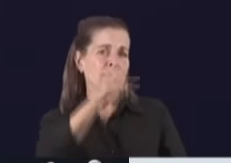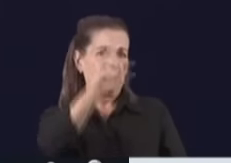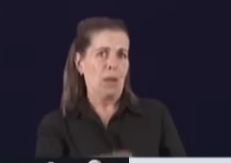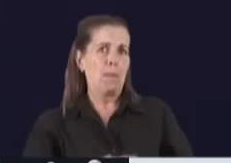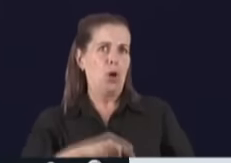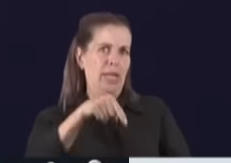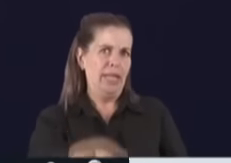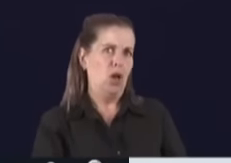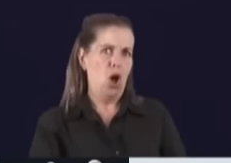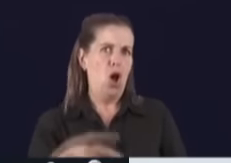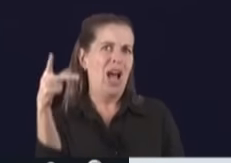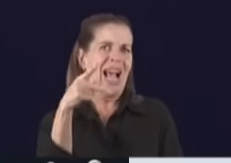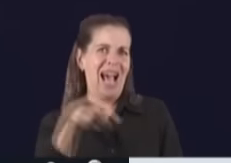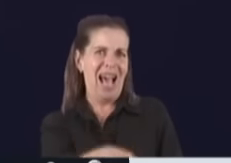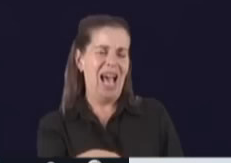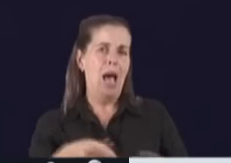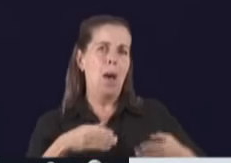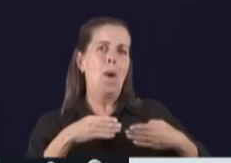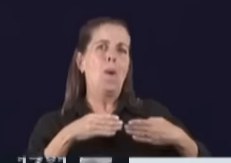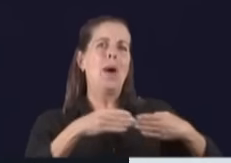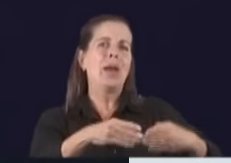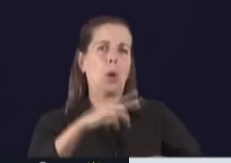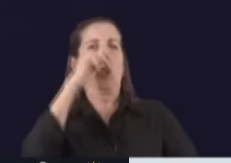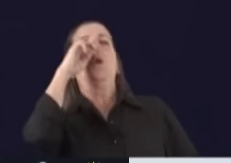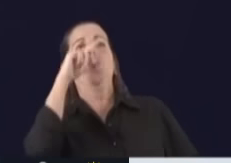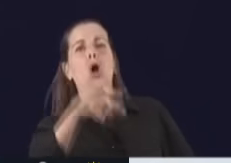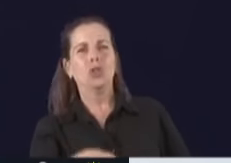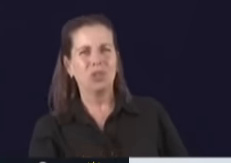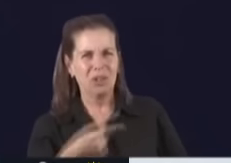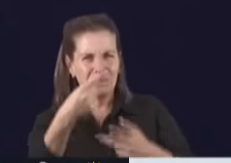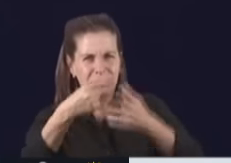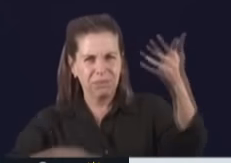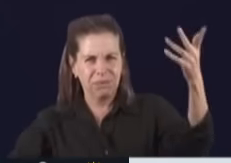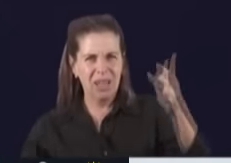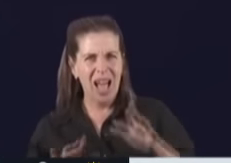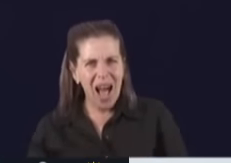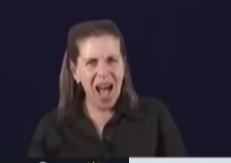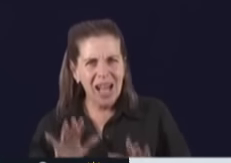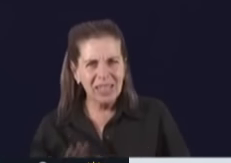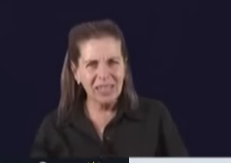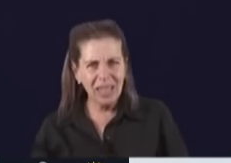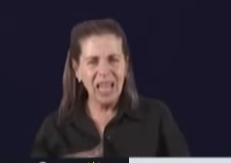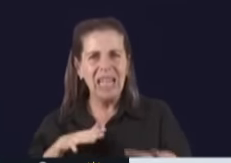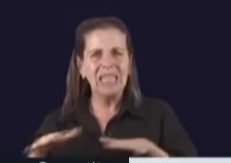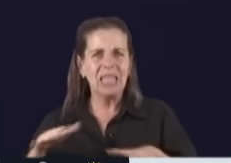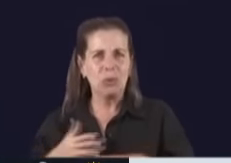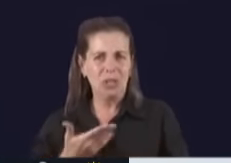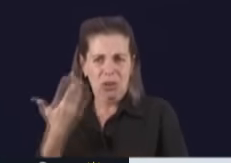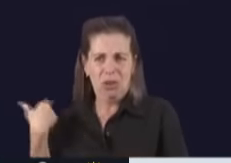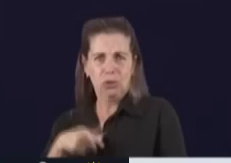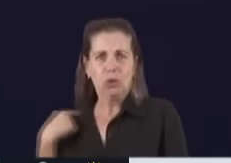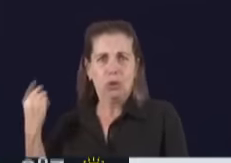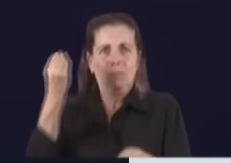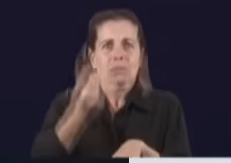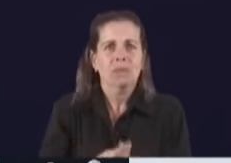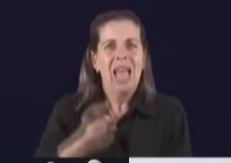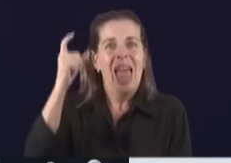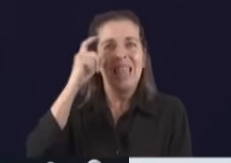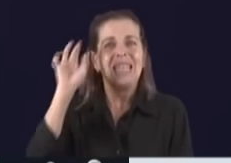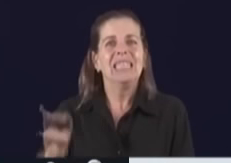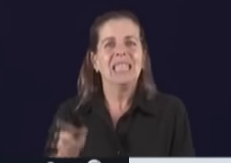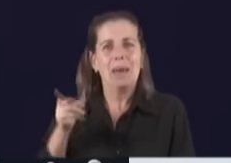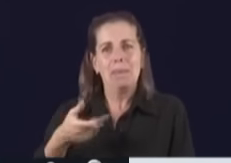argentinos empeoraba cada vez más. Esa era la Argentina con la que nos encontramos el 10 de diciembre de 2023.